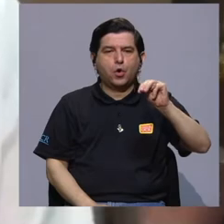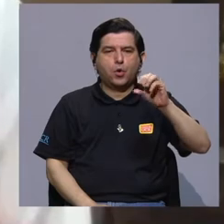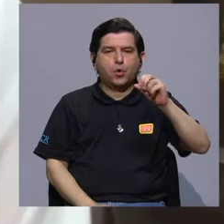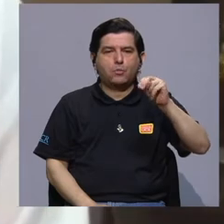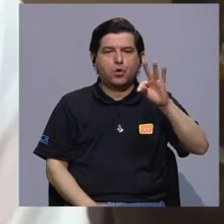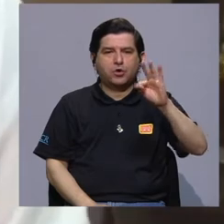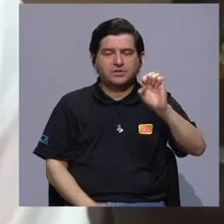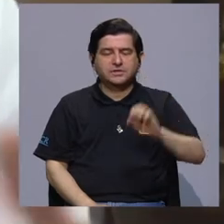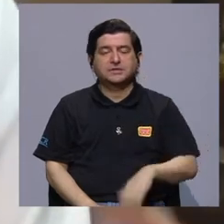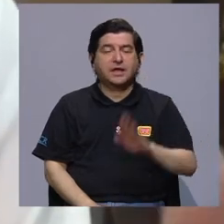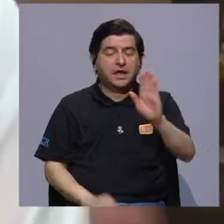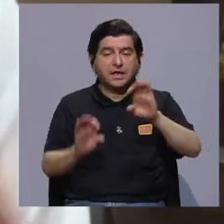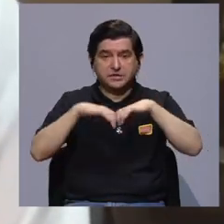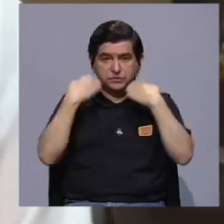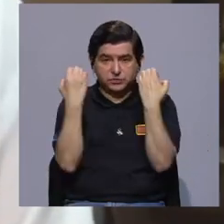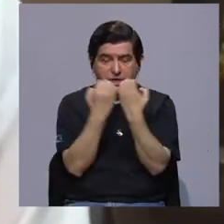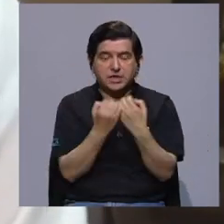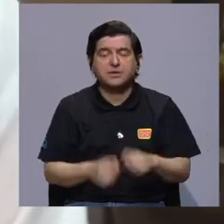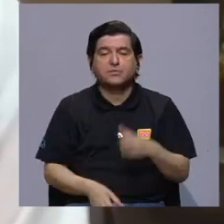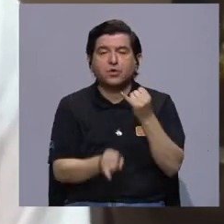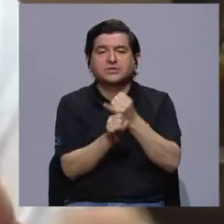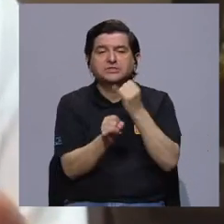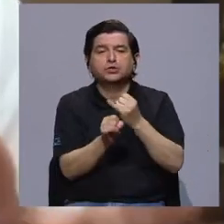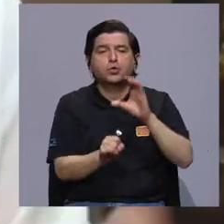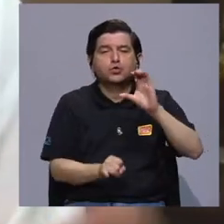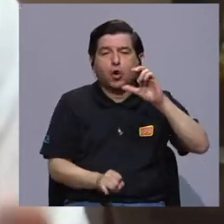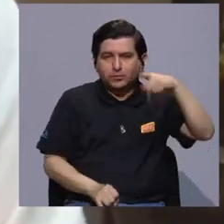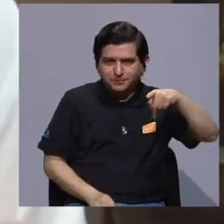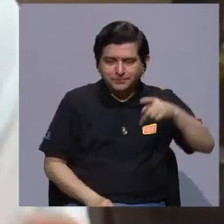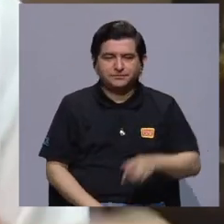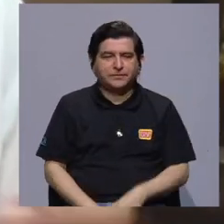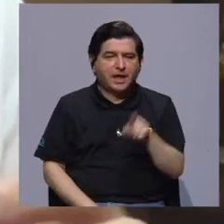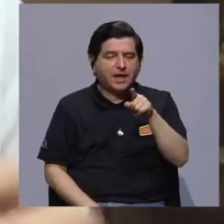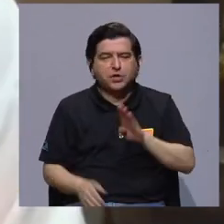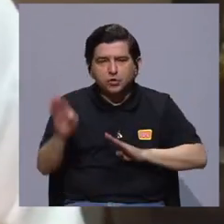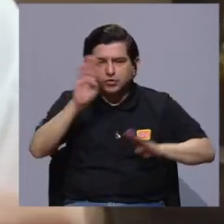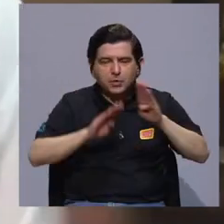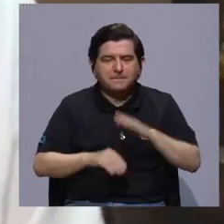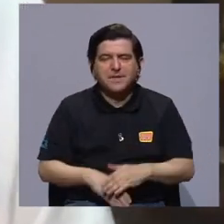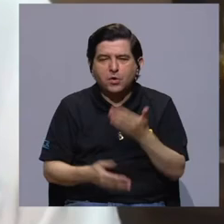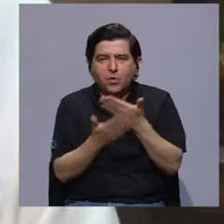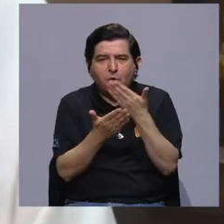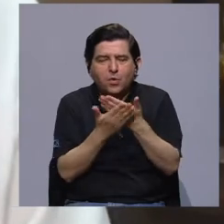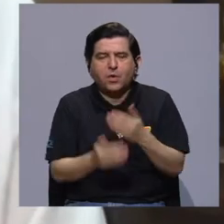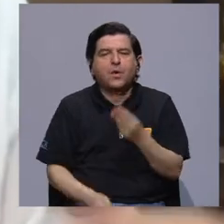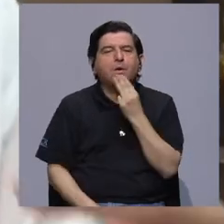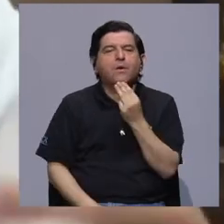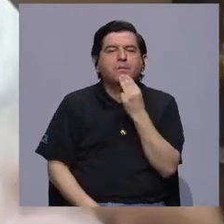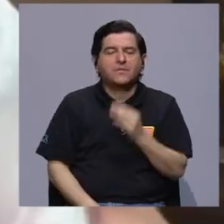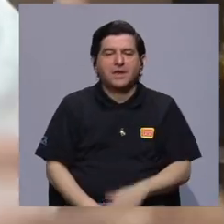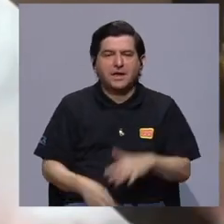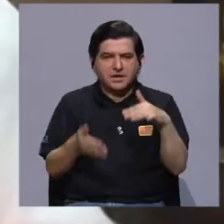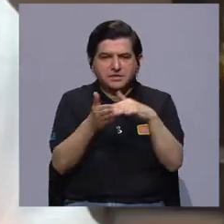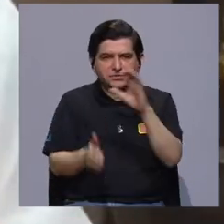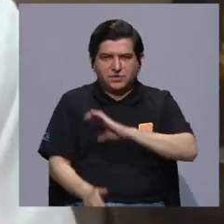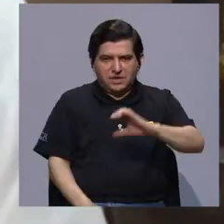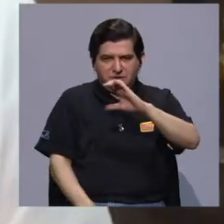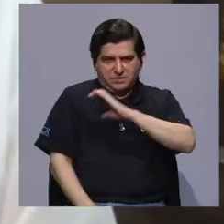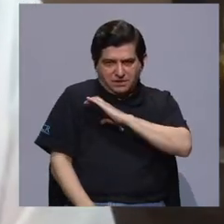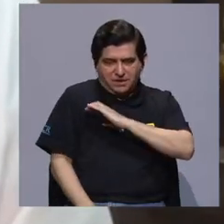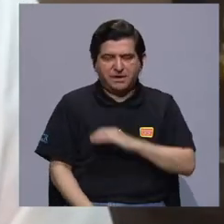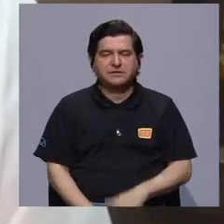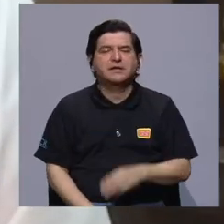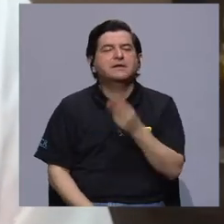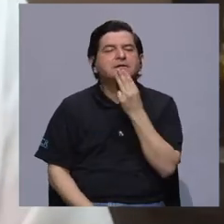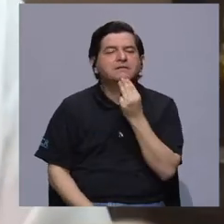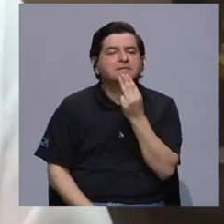doctor Lomonte y su equipo en el Clodomiro Picado. Entonces, Gabriel hace bioensayos con la miel. Gabriel estudia las propiedades